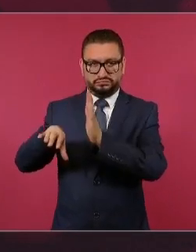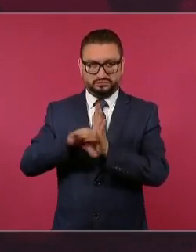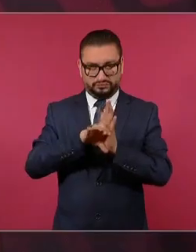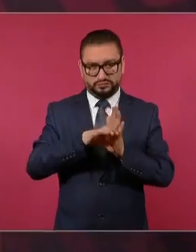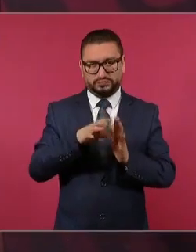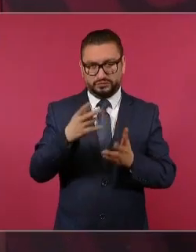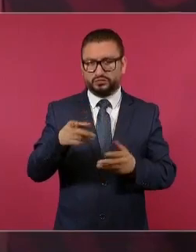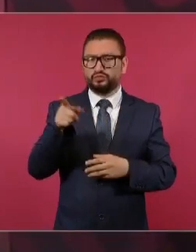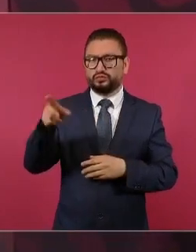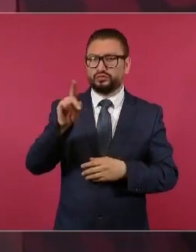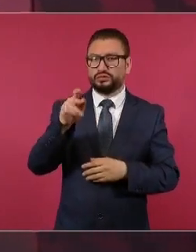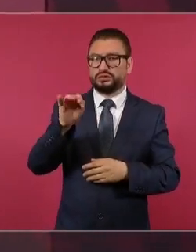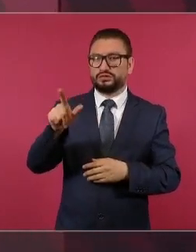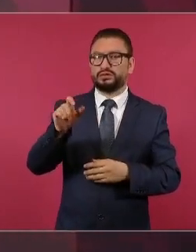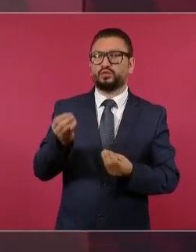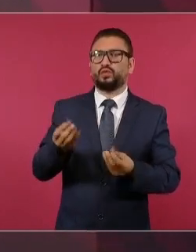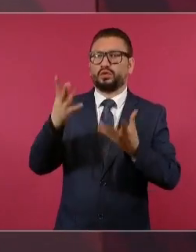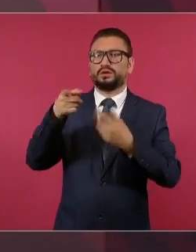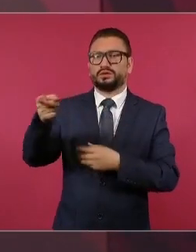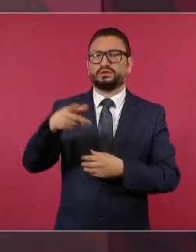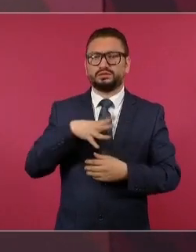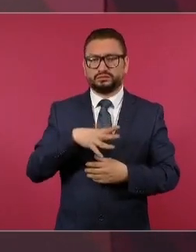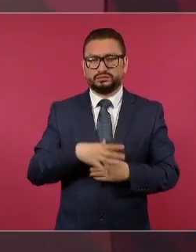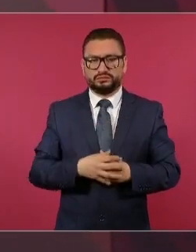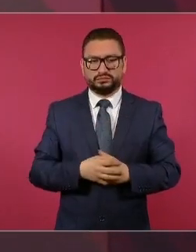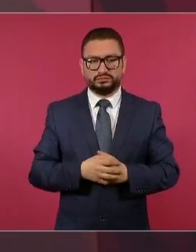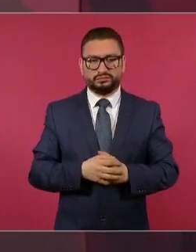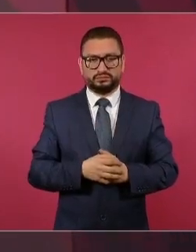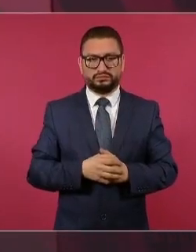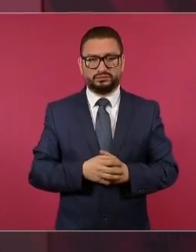Y le digo, a ver tú, Daniel, ¿cuántas tienes?